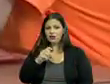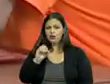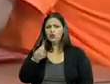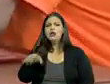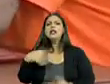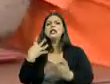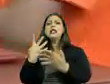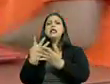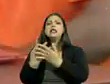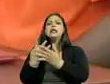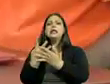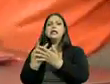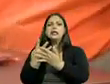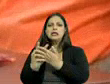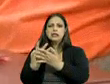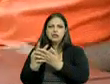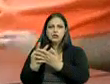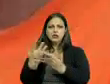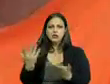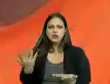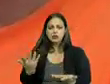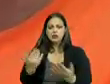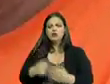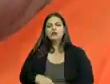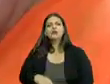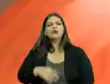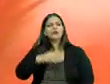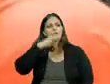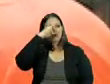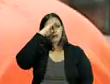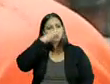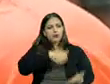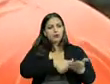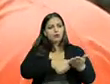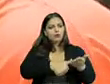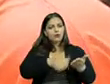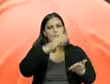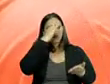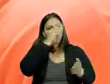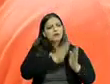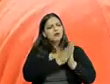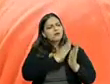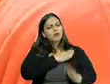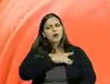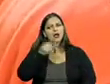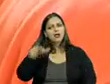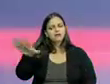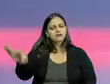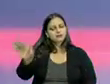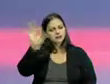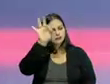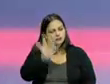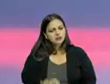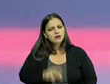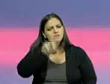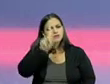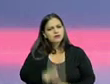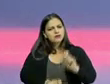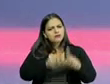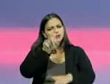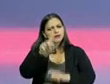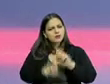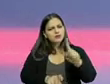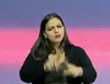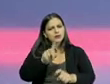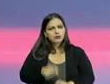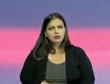Gianoselli, detenido por corrupción en el caso Petroecuador, fue trasladado desde el Centro Regional de Cotopaxi hasta la cárcel